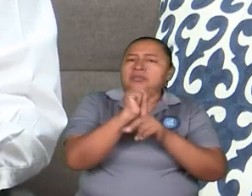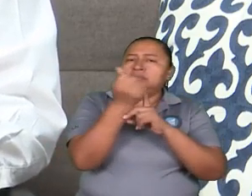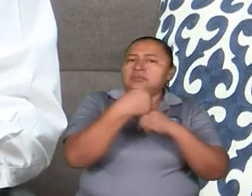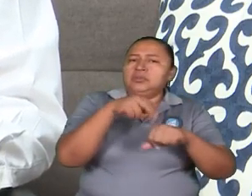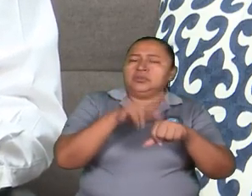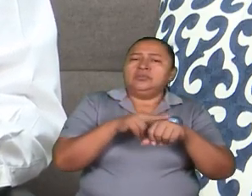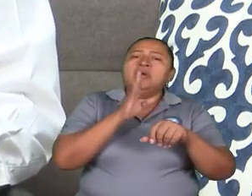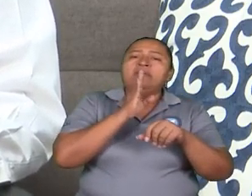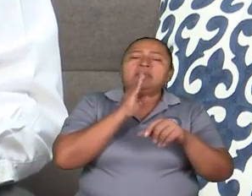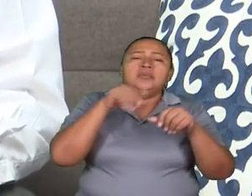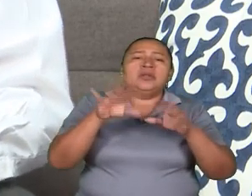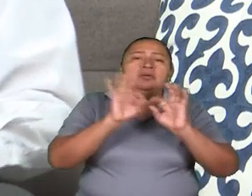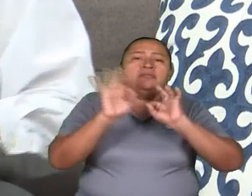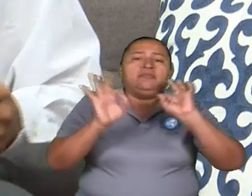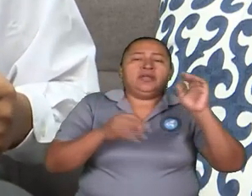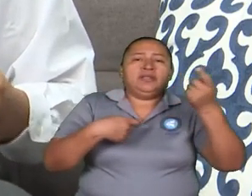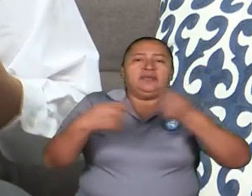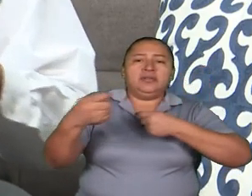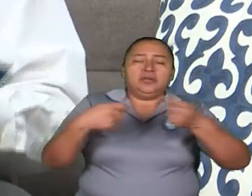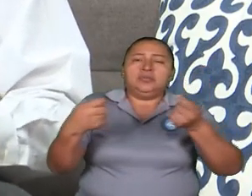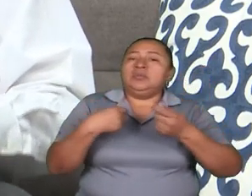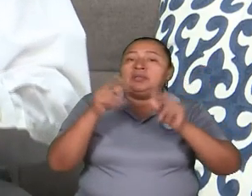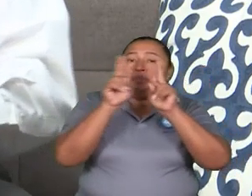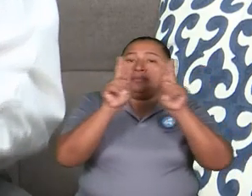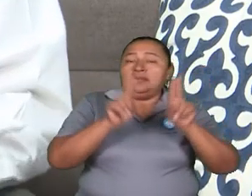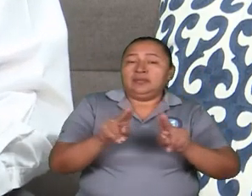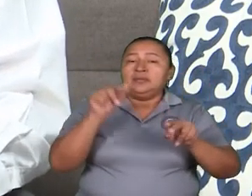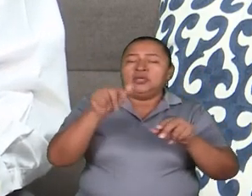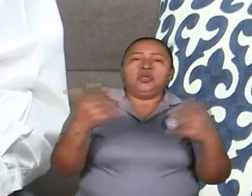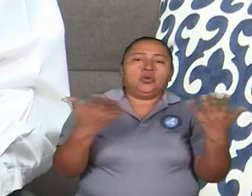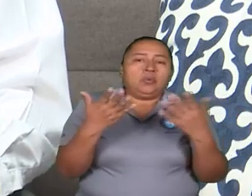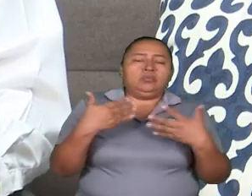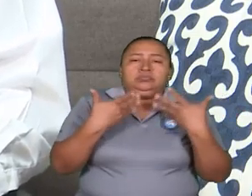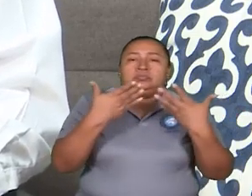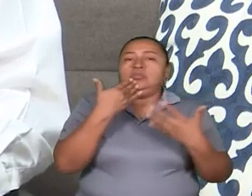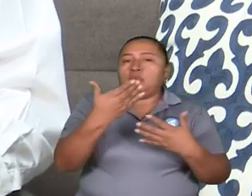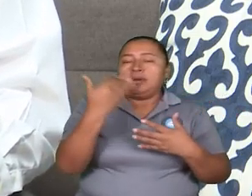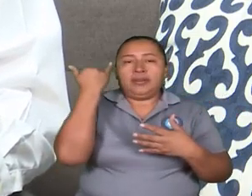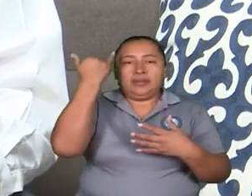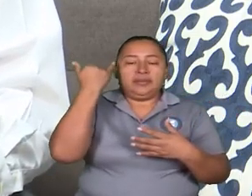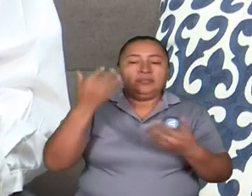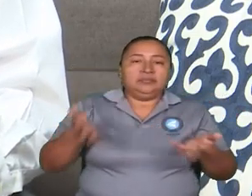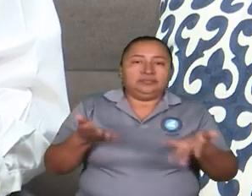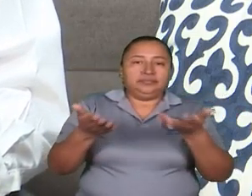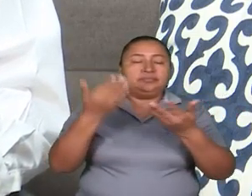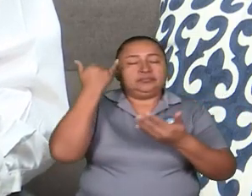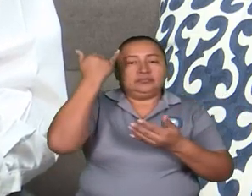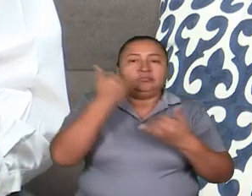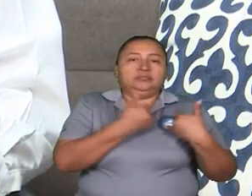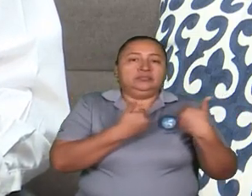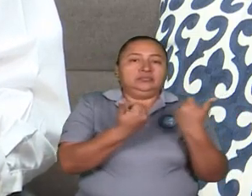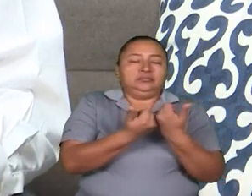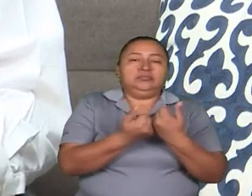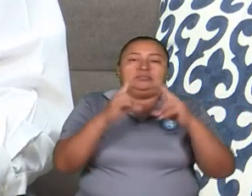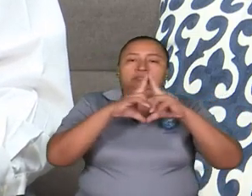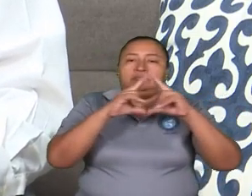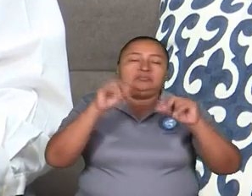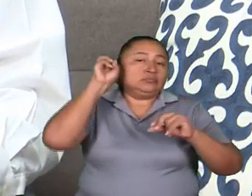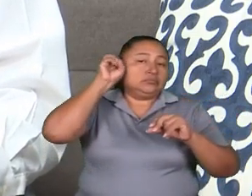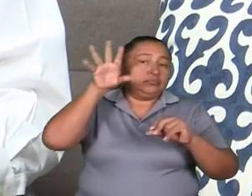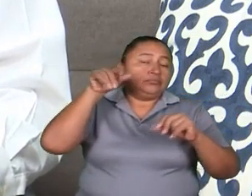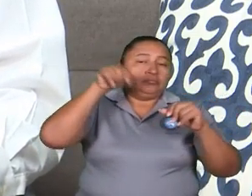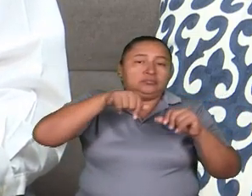sobre la Feria del Comercio Navideño y cómo ha impactado de manera exitosa esta iniciativa promovida por el Instituto Nicaragüense de Turismo